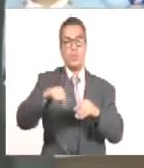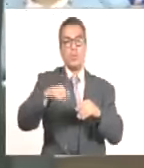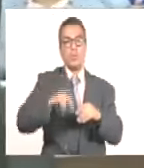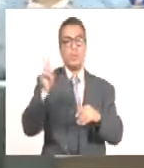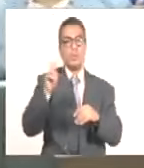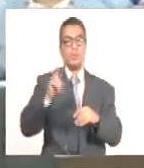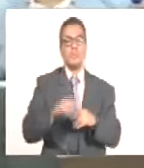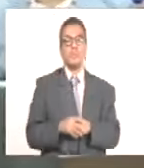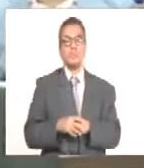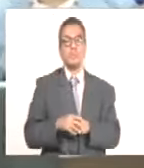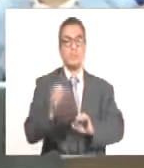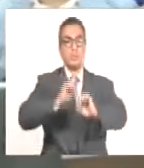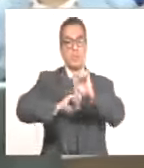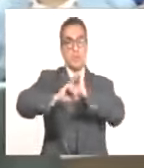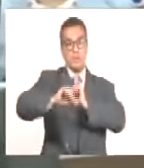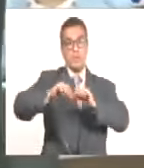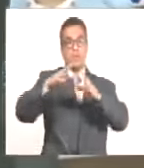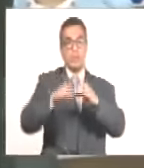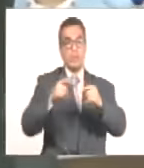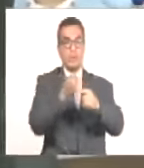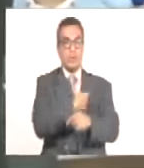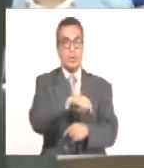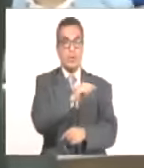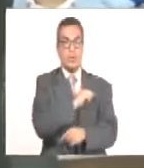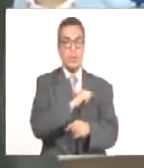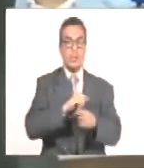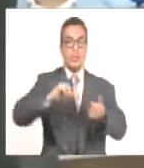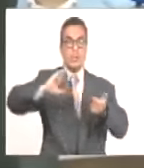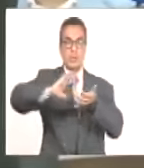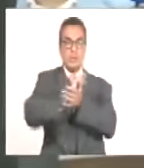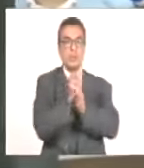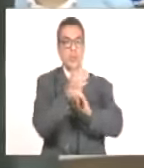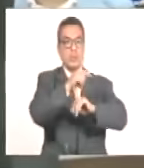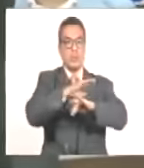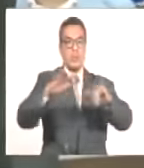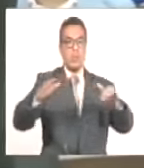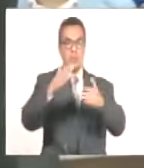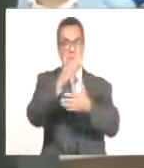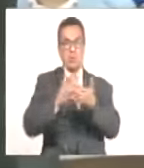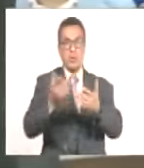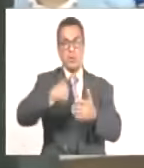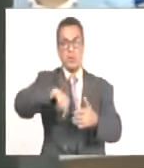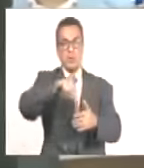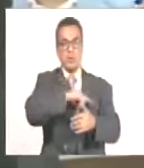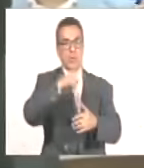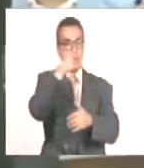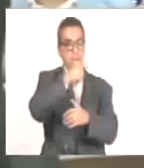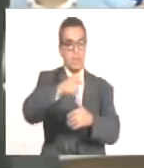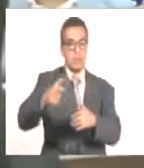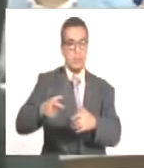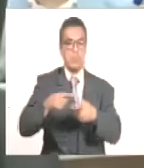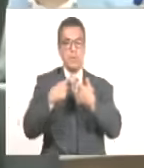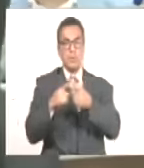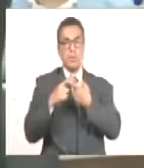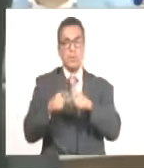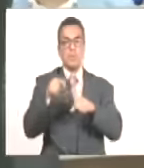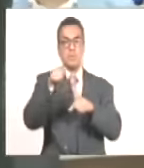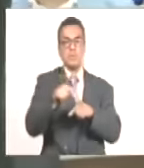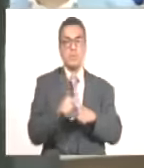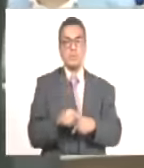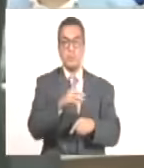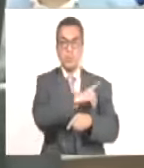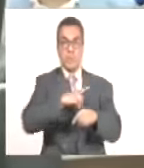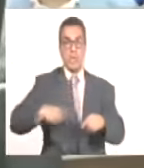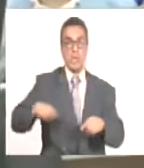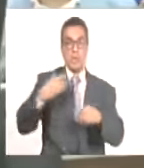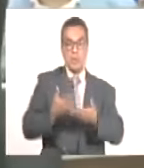Venezuela. Defendiéndolas contra España ha desaparecido una gran parte de nuestra población y el resto queda ansía